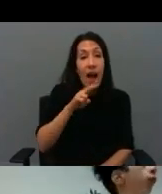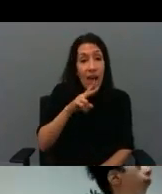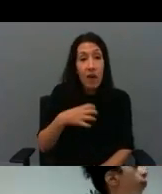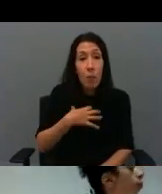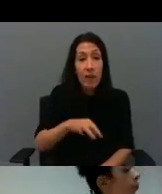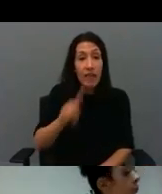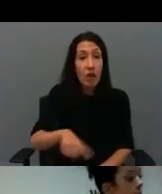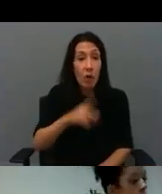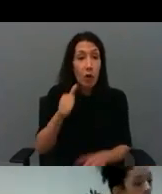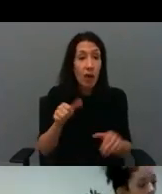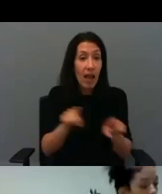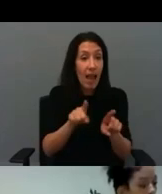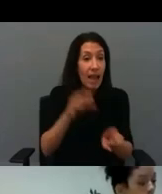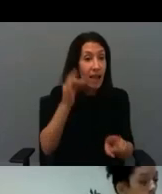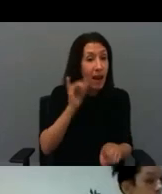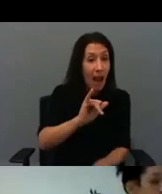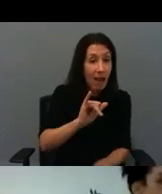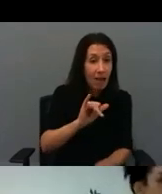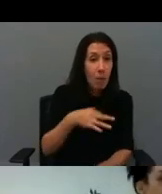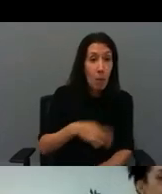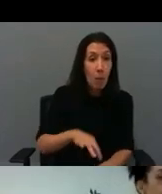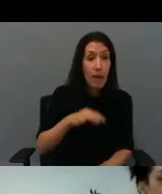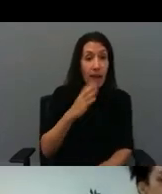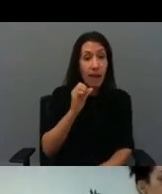hermana. Carmen.